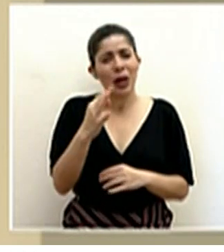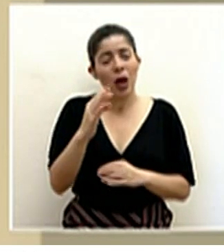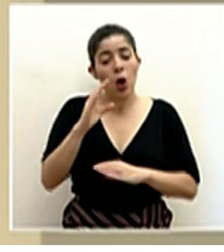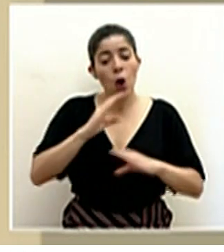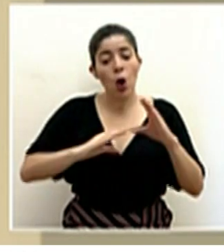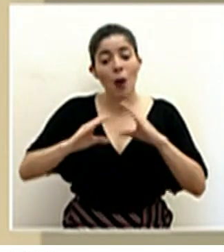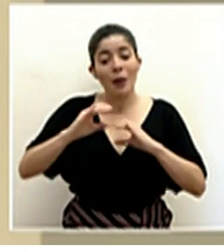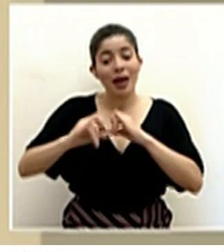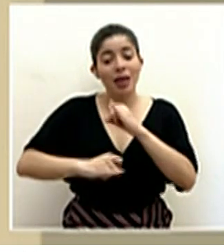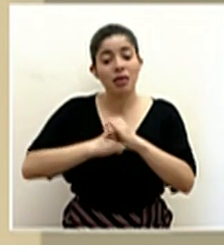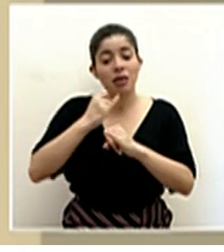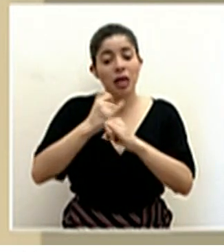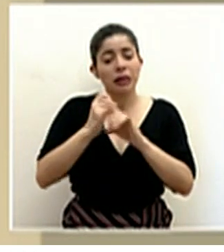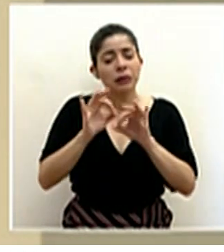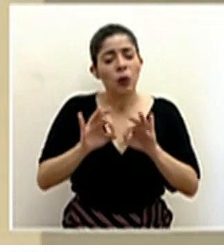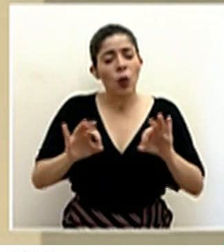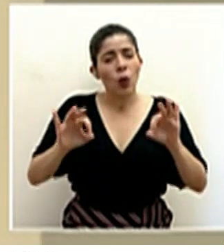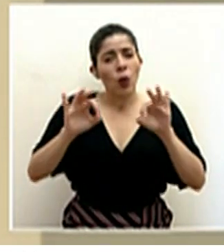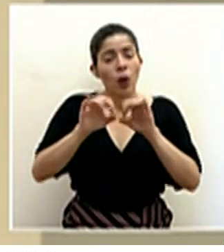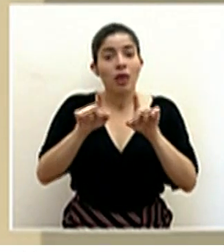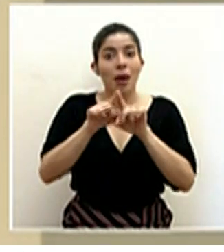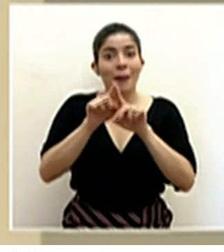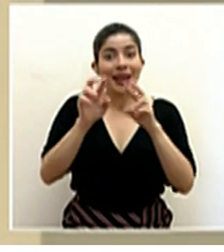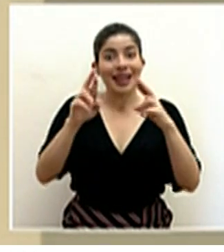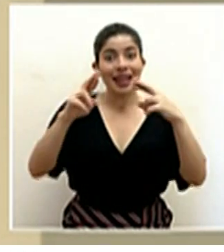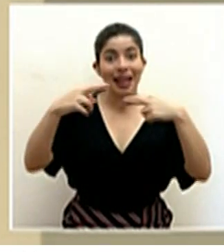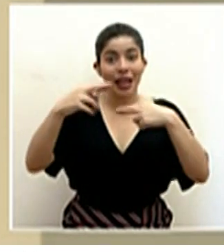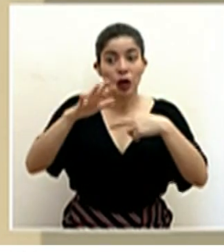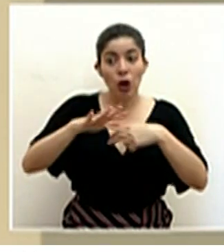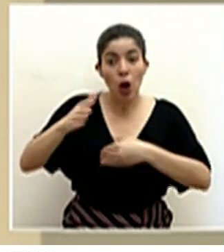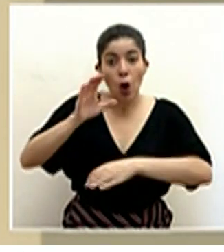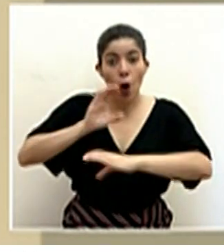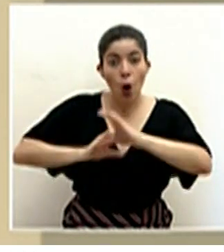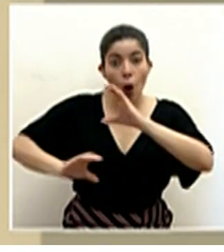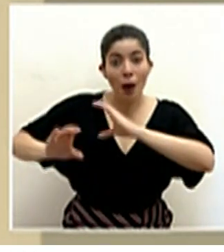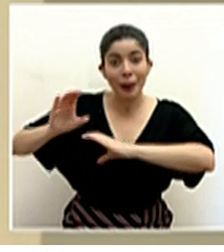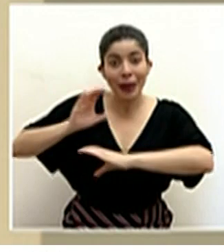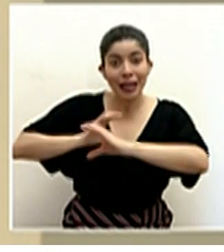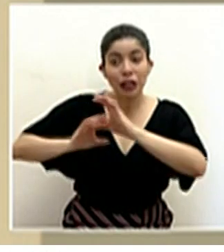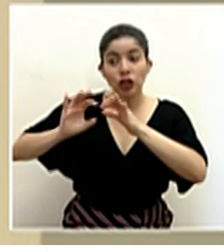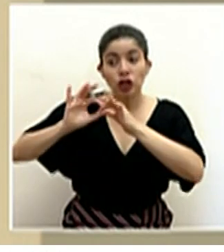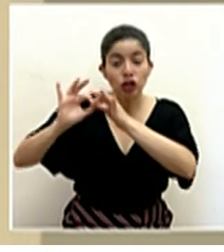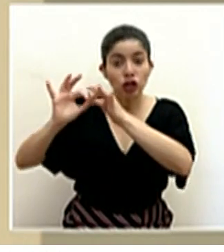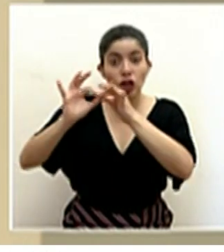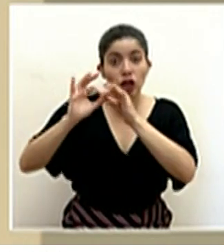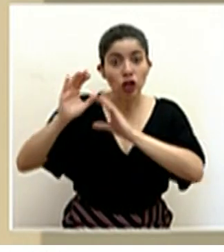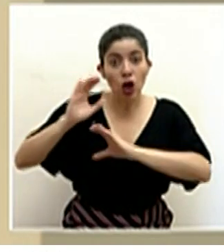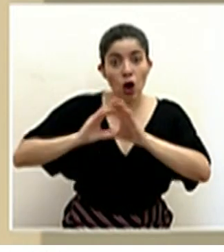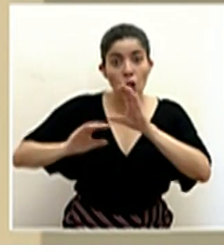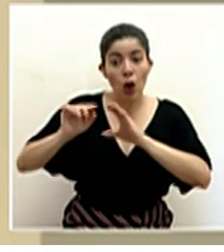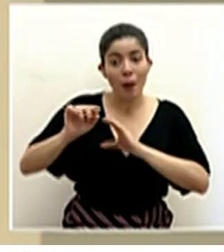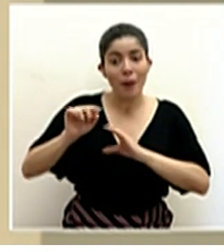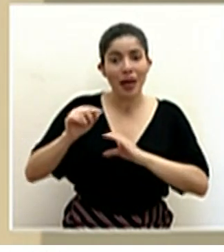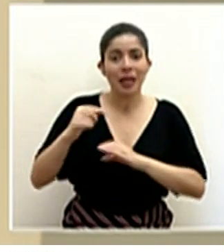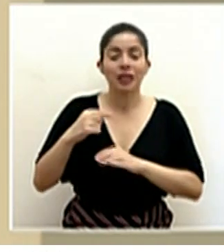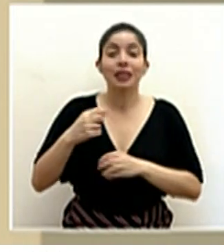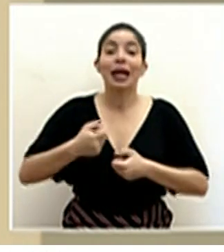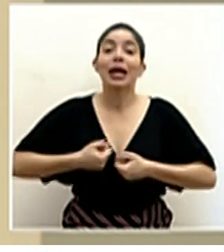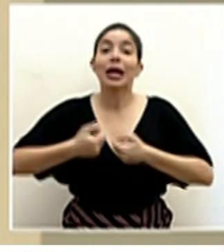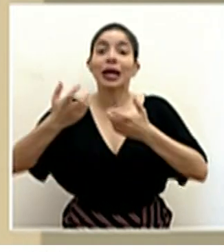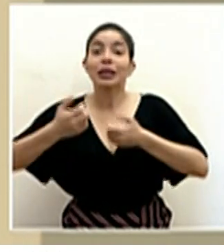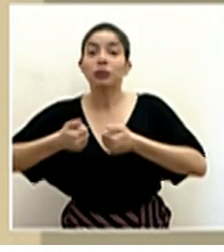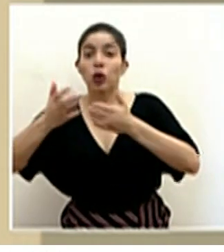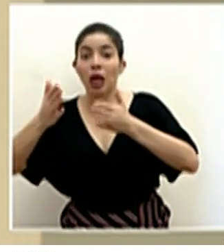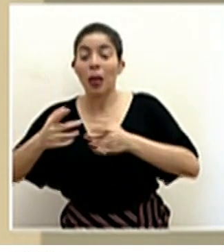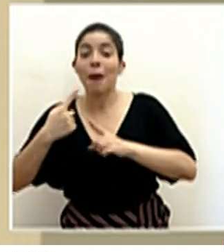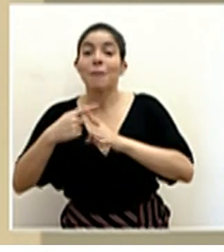comercio internacional y regional entre nuestros países y nuestros socios comerciales, que tanto los exportadores como